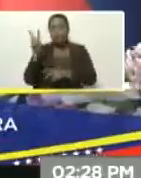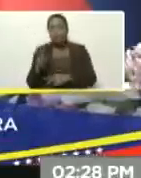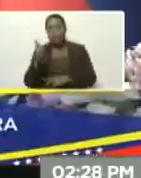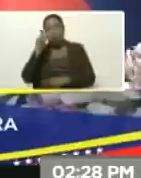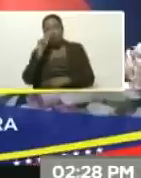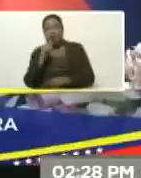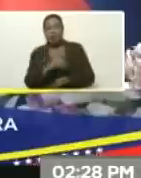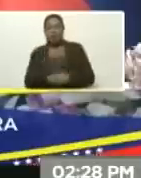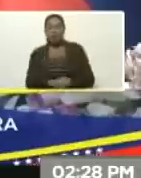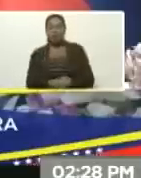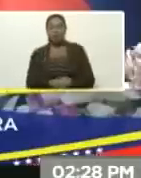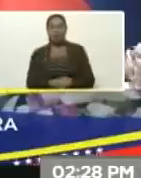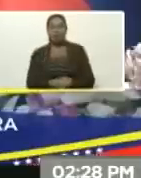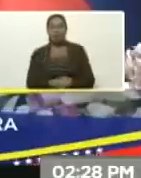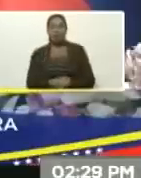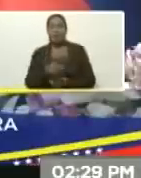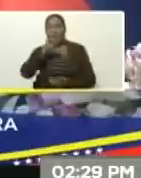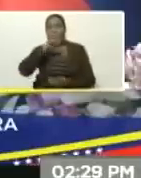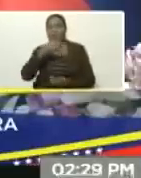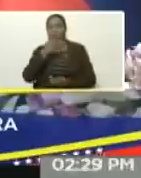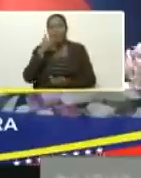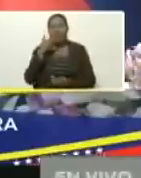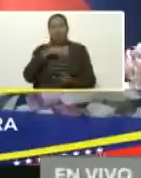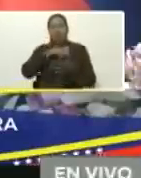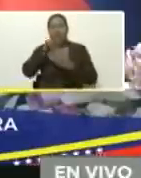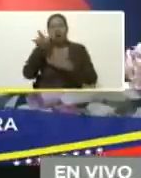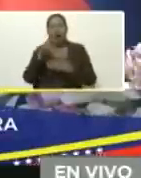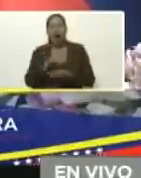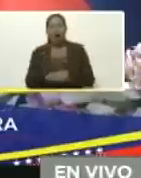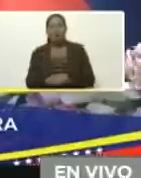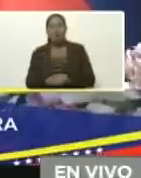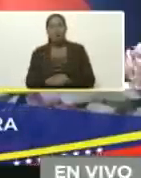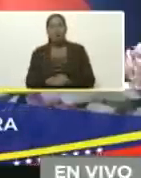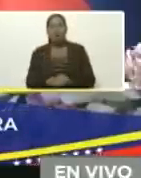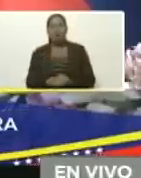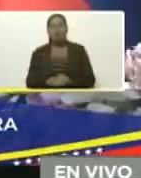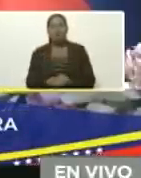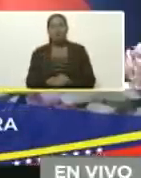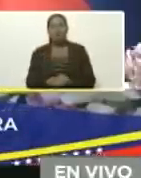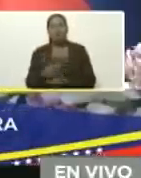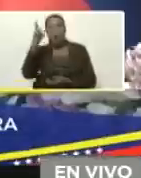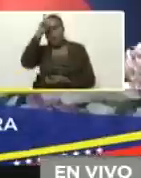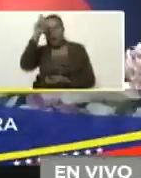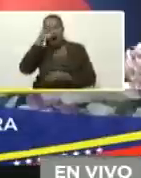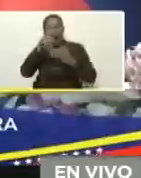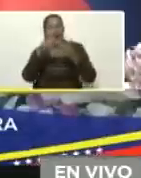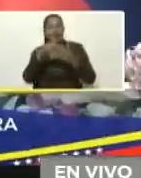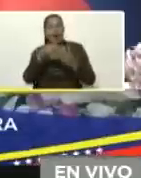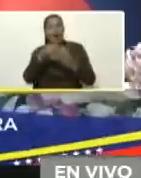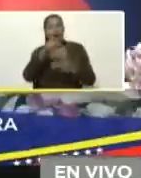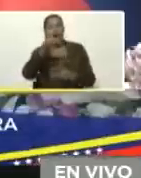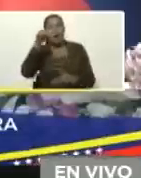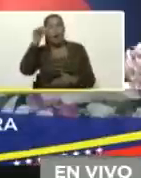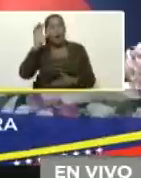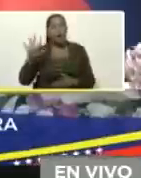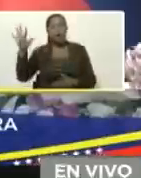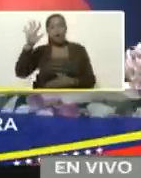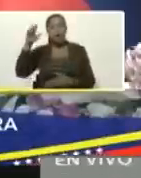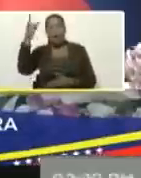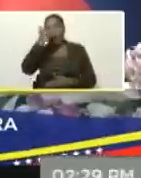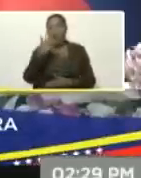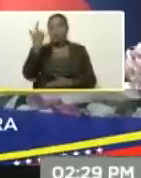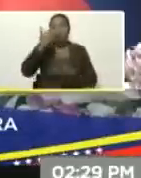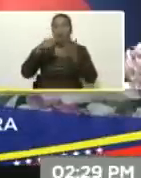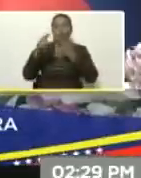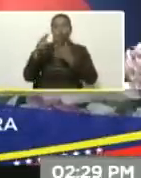venezolano, prefiere viajar por Estambul a Asia, a Europa, a África y